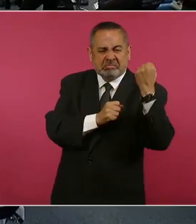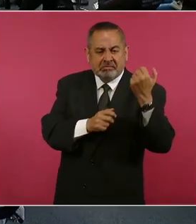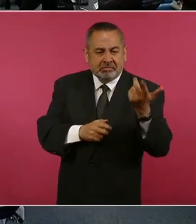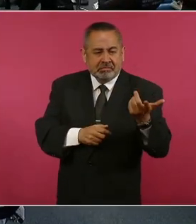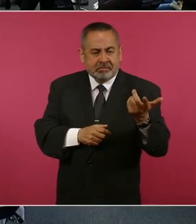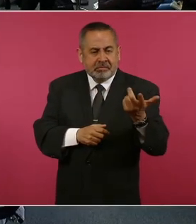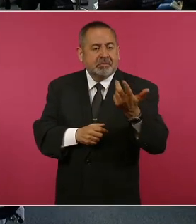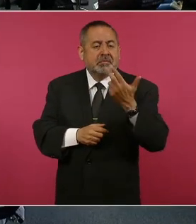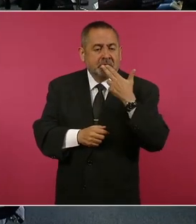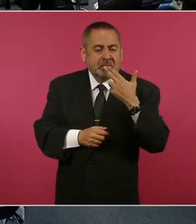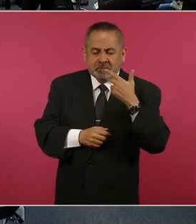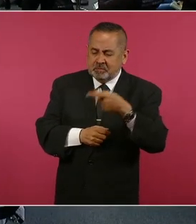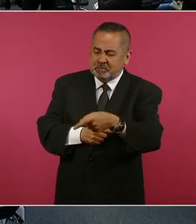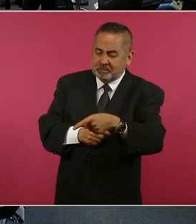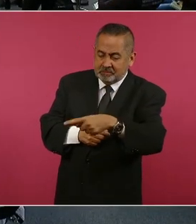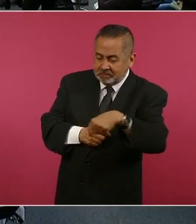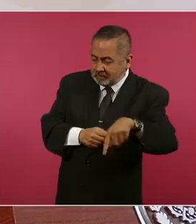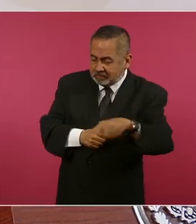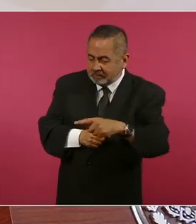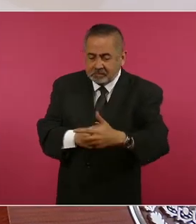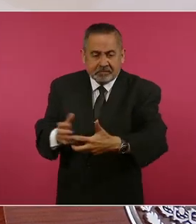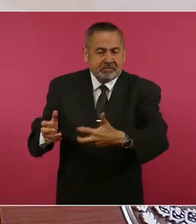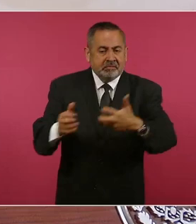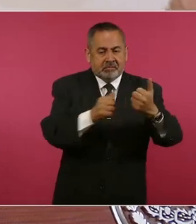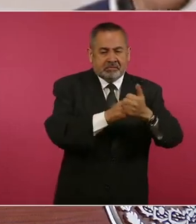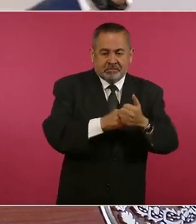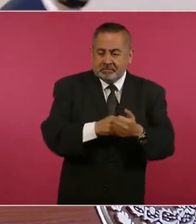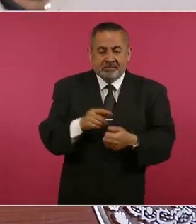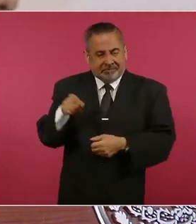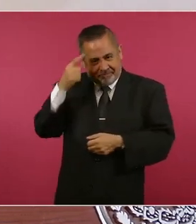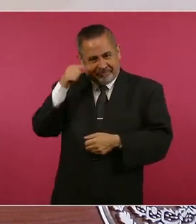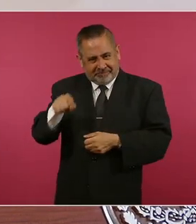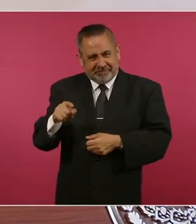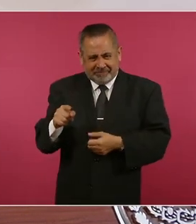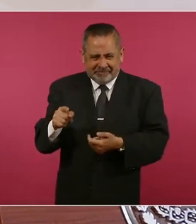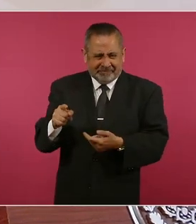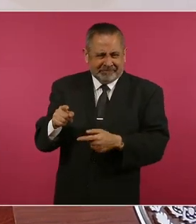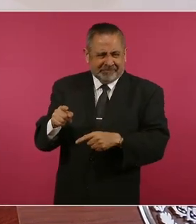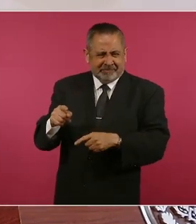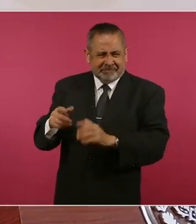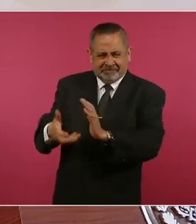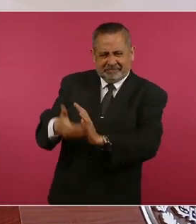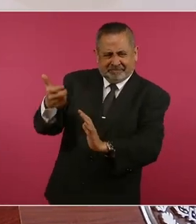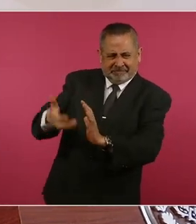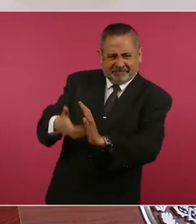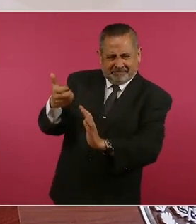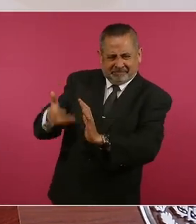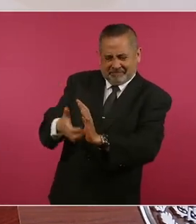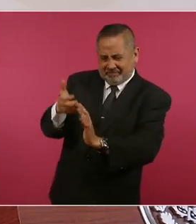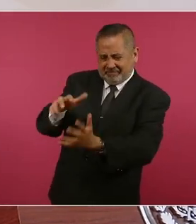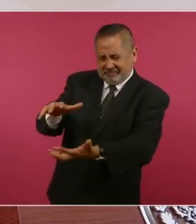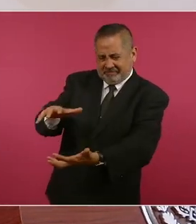los utilizan, todo lo que extraen